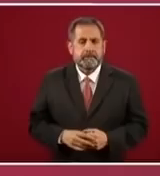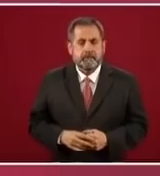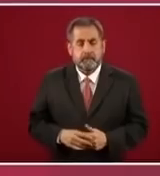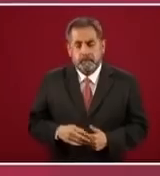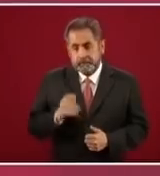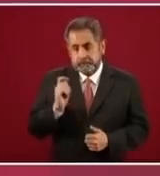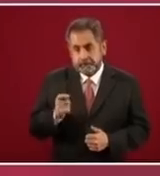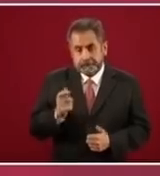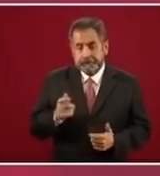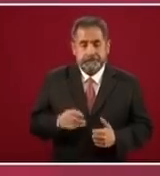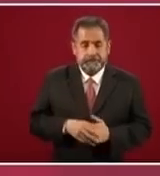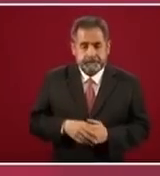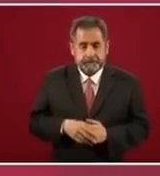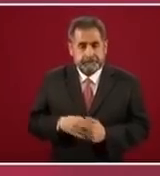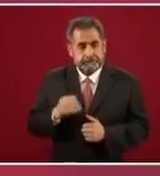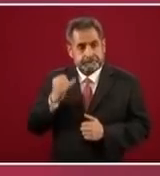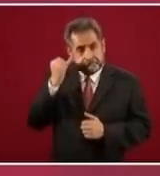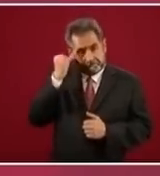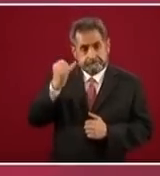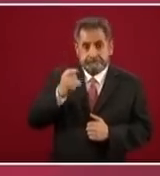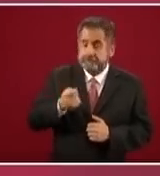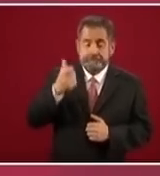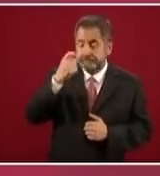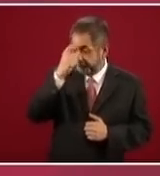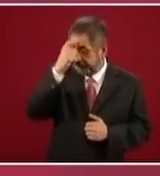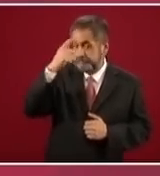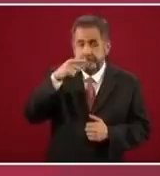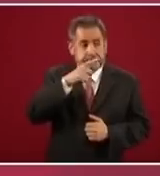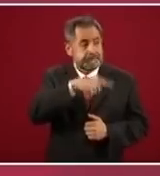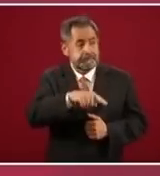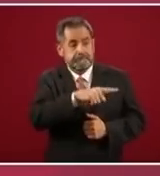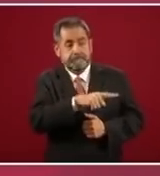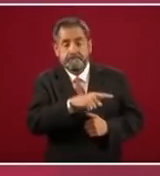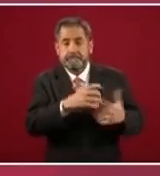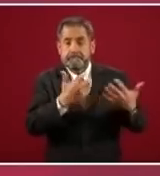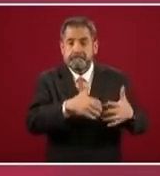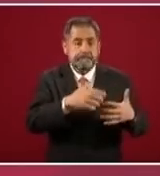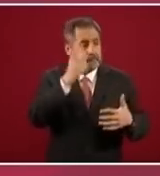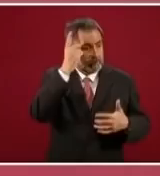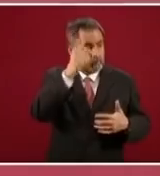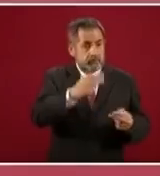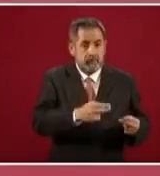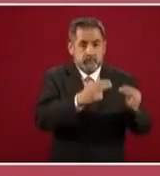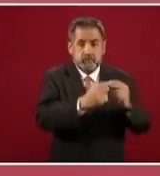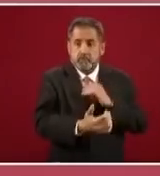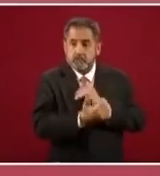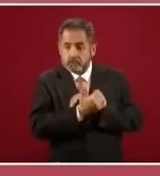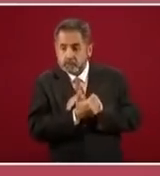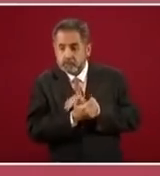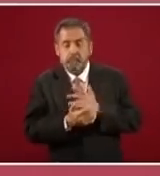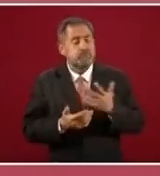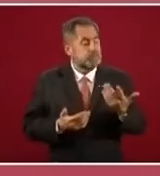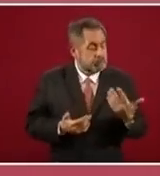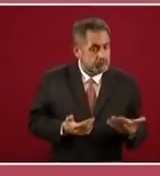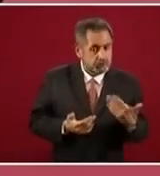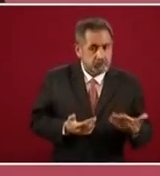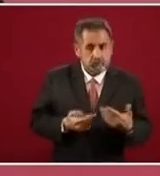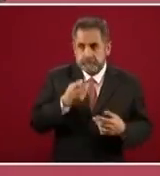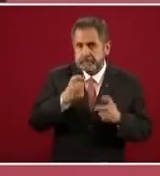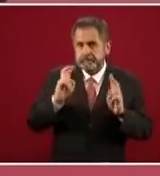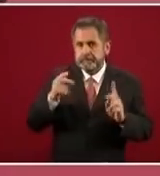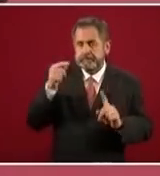Y es por iniciativa del sector privado. Entonces, sobre este